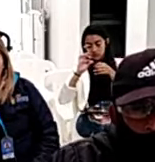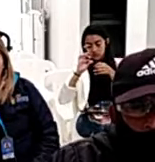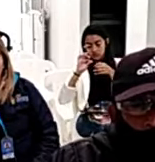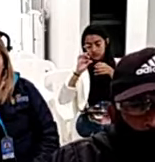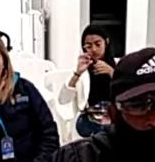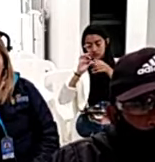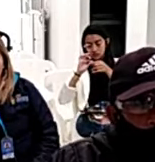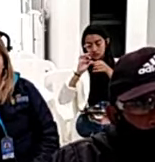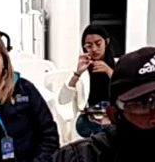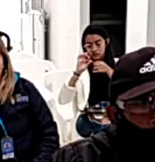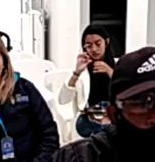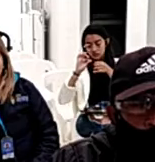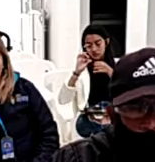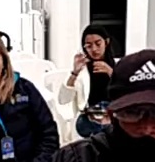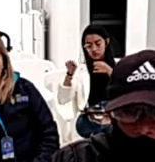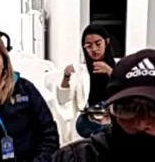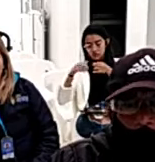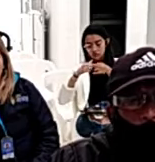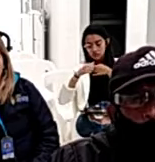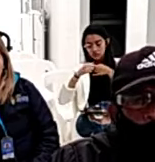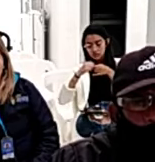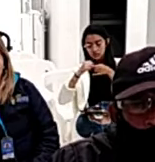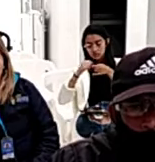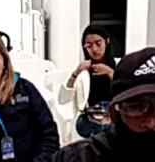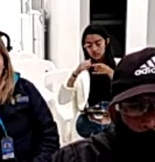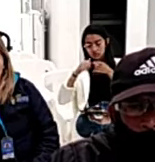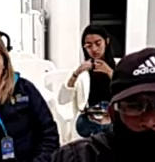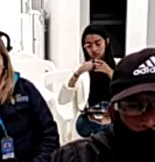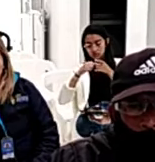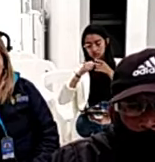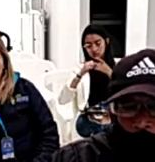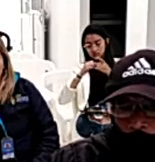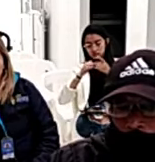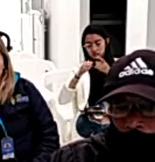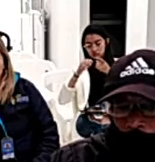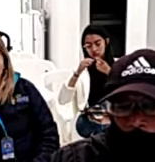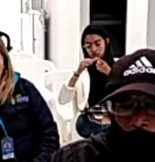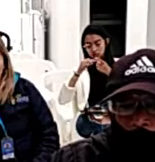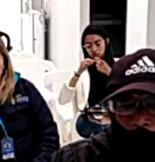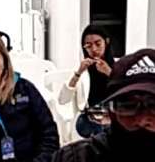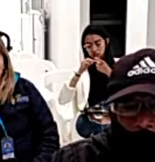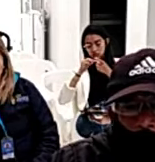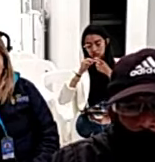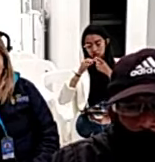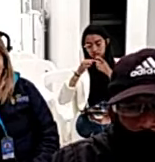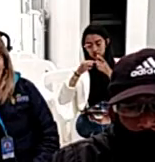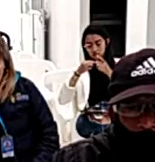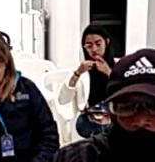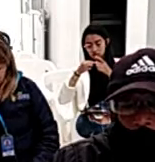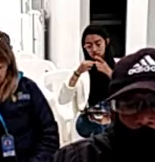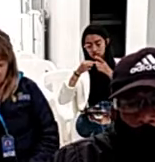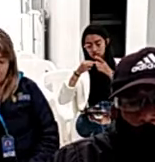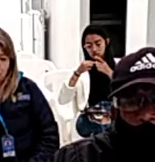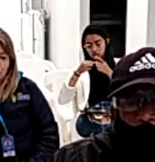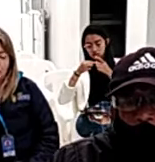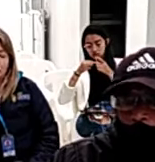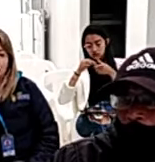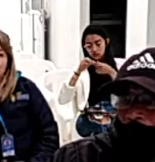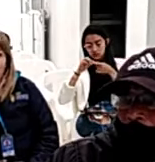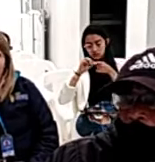inmediatamente lo han hecho. Voy por el factor y lo han enviado. Hace poquito se robaron una tapa, perdón, un